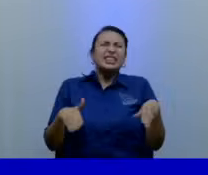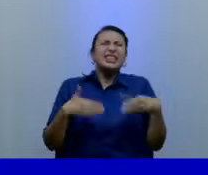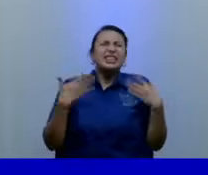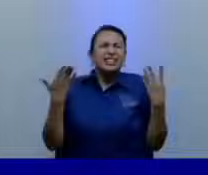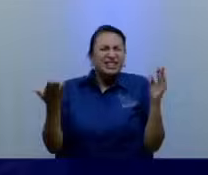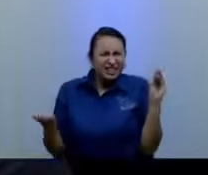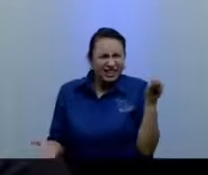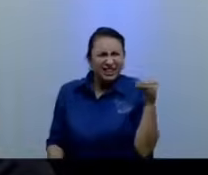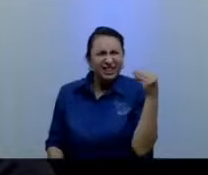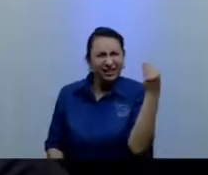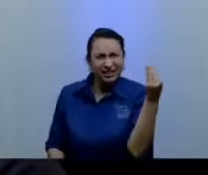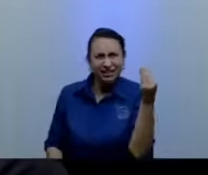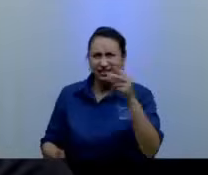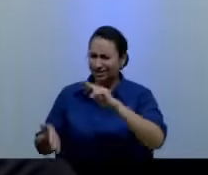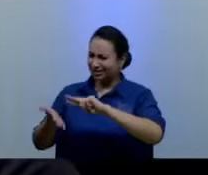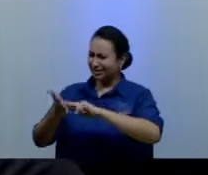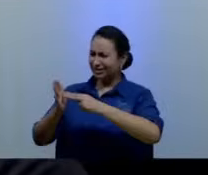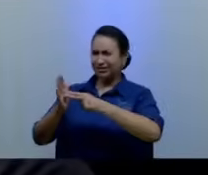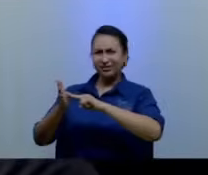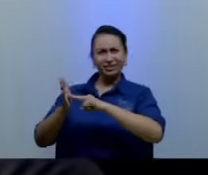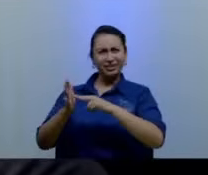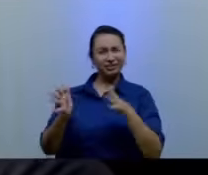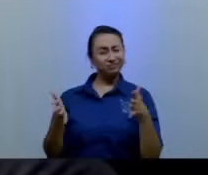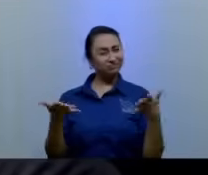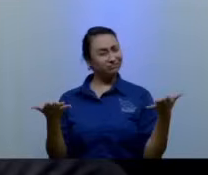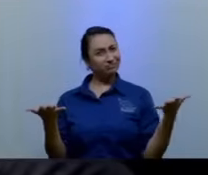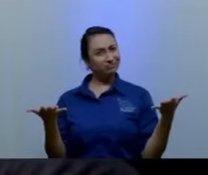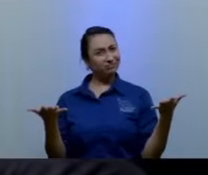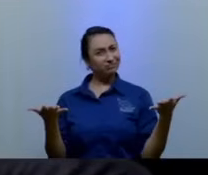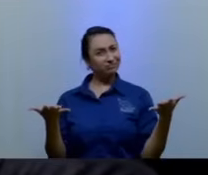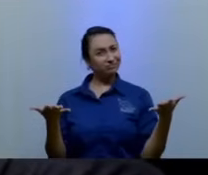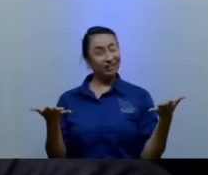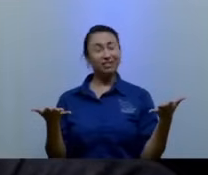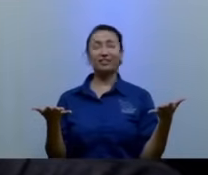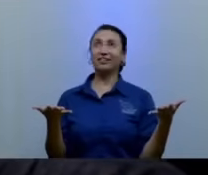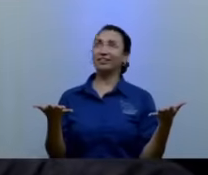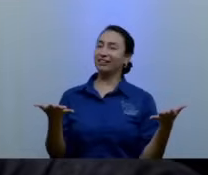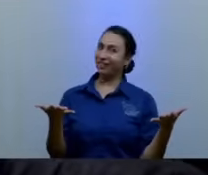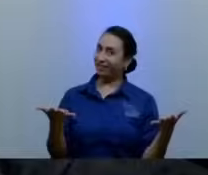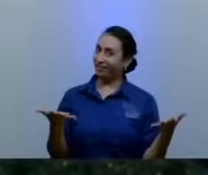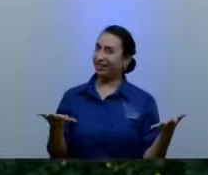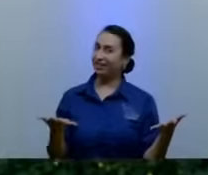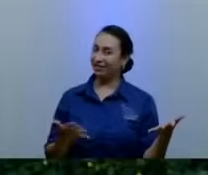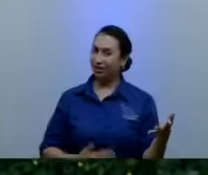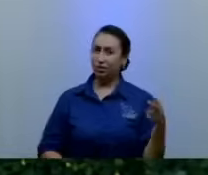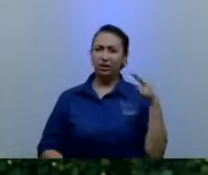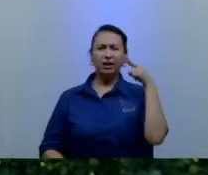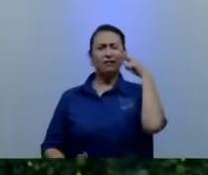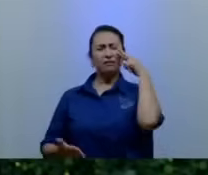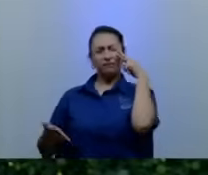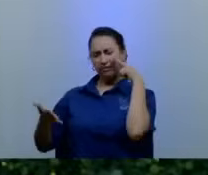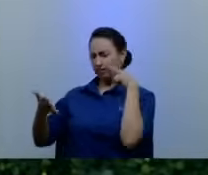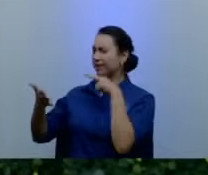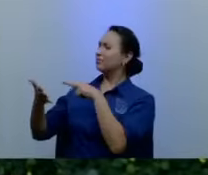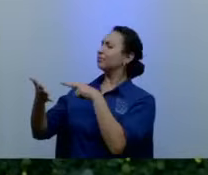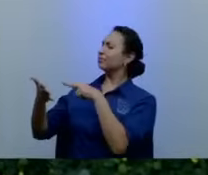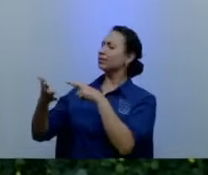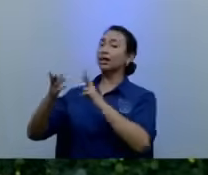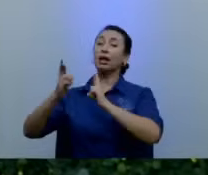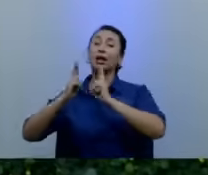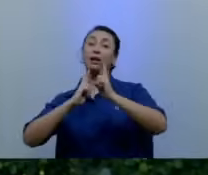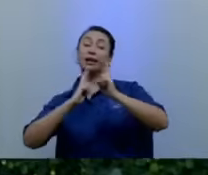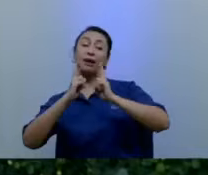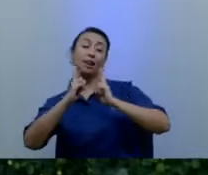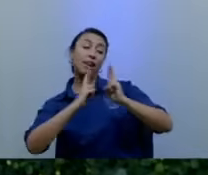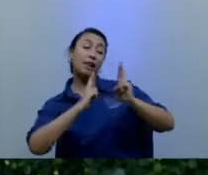sal. Y aquí lo que debemos de ver es la relación que tiene